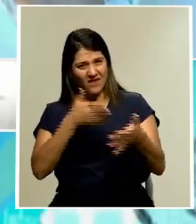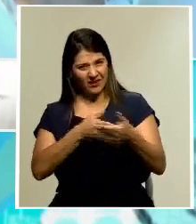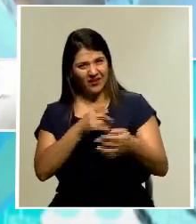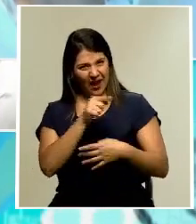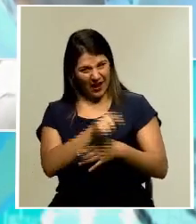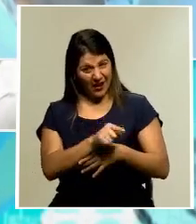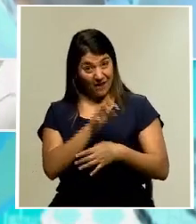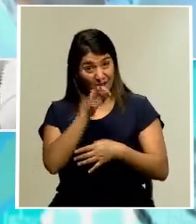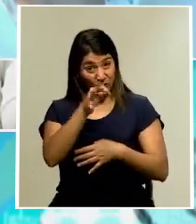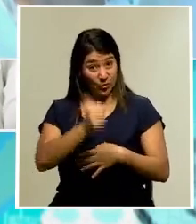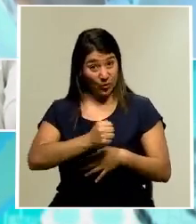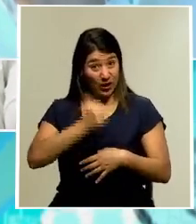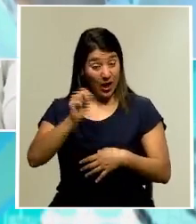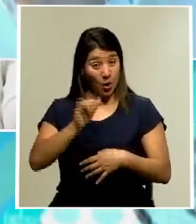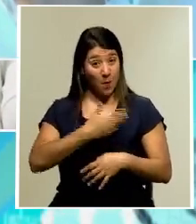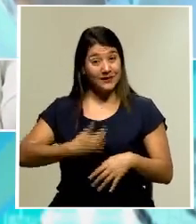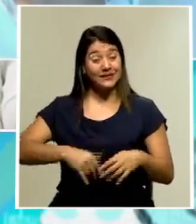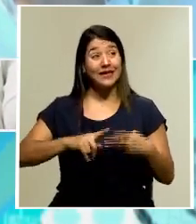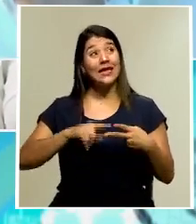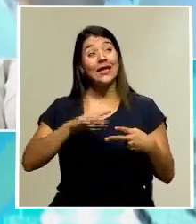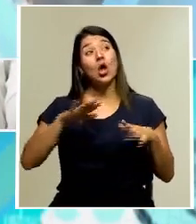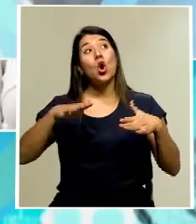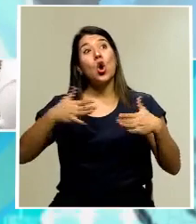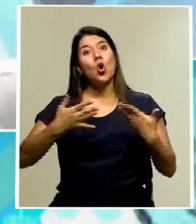camino hacia ese público?